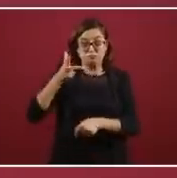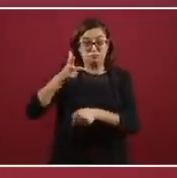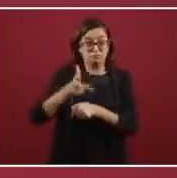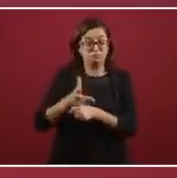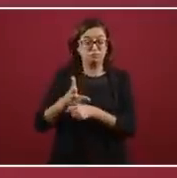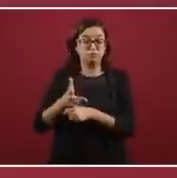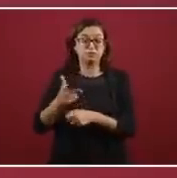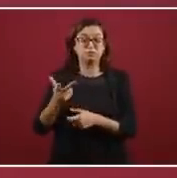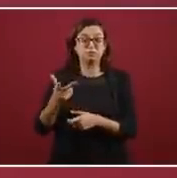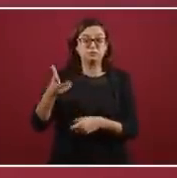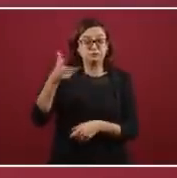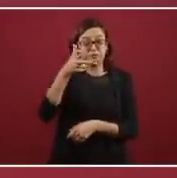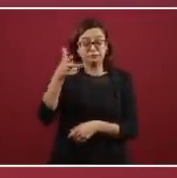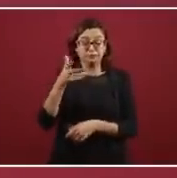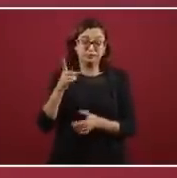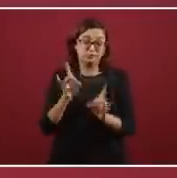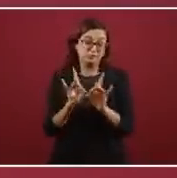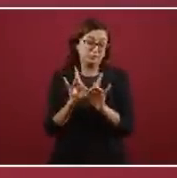resbaló